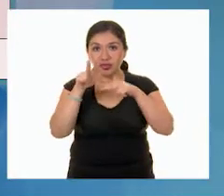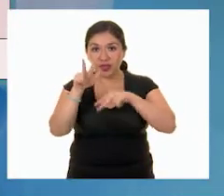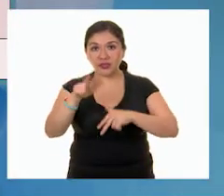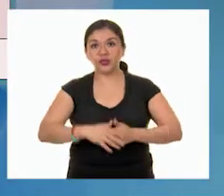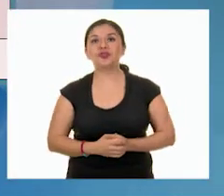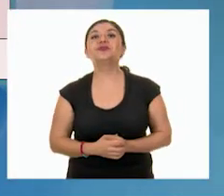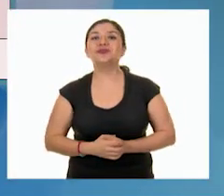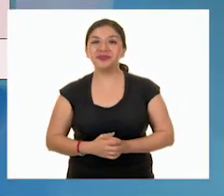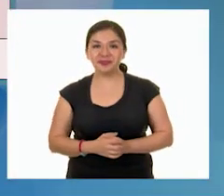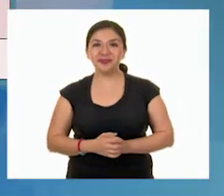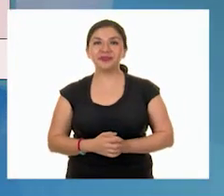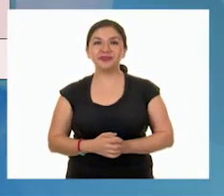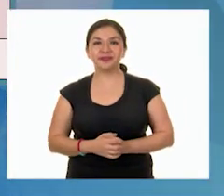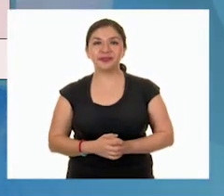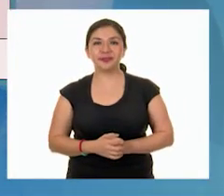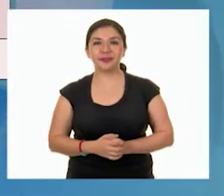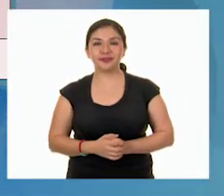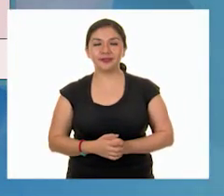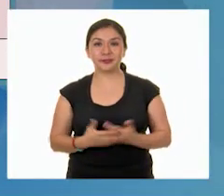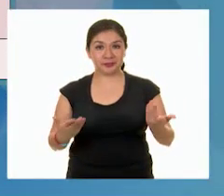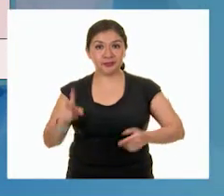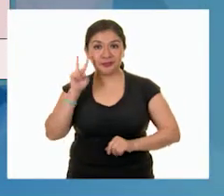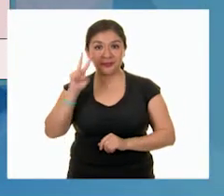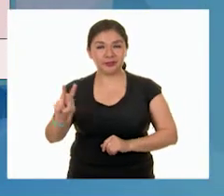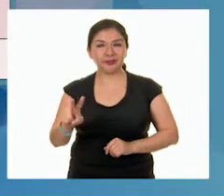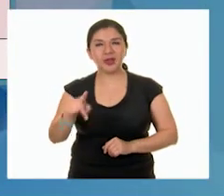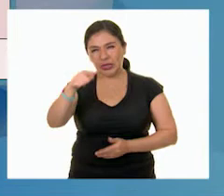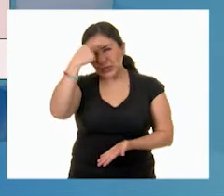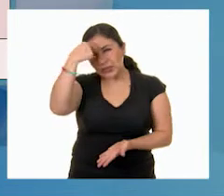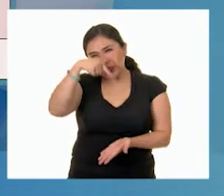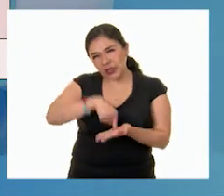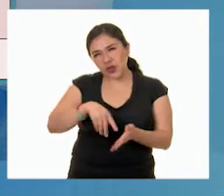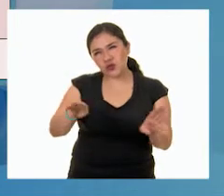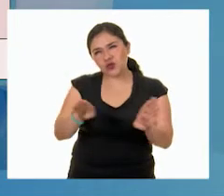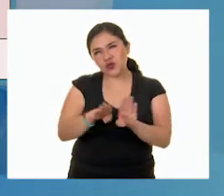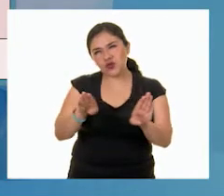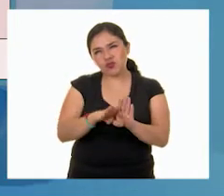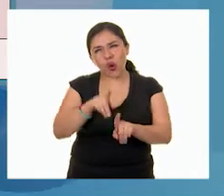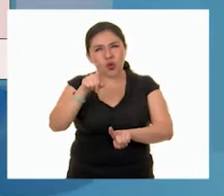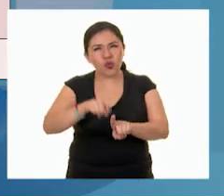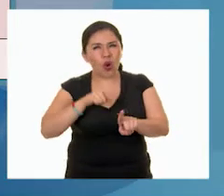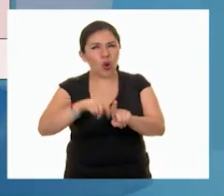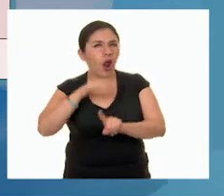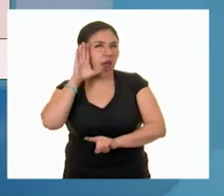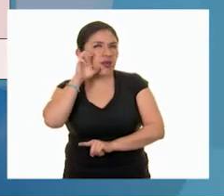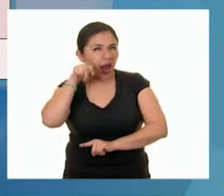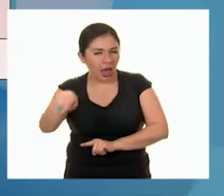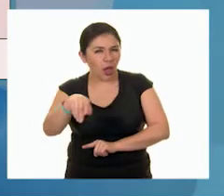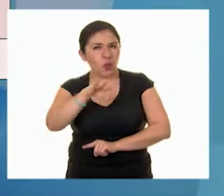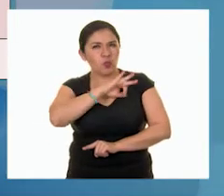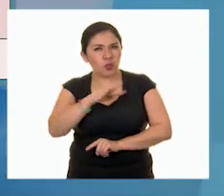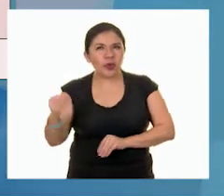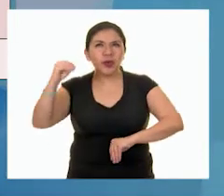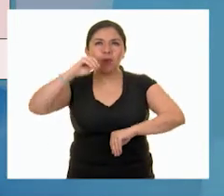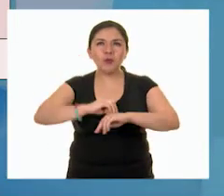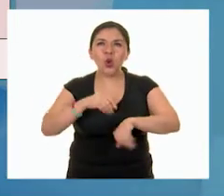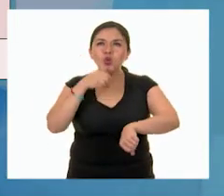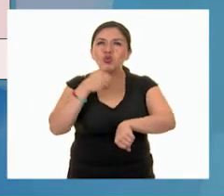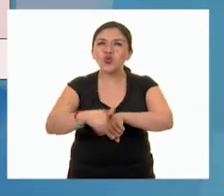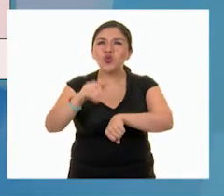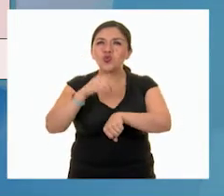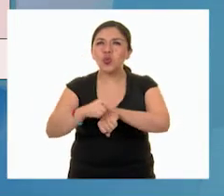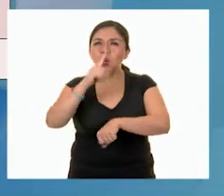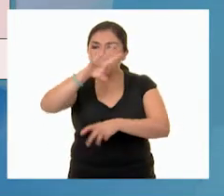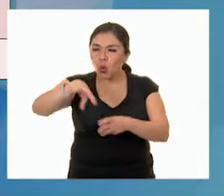Muy bien. Veamos. ¿Crees que para el caso del prisma color naranja exista un número entero